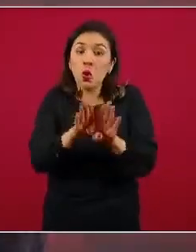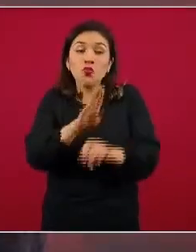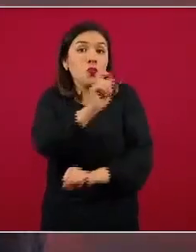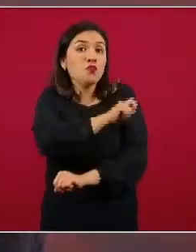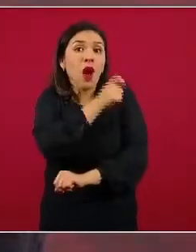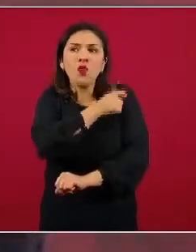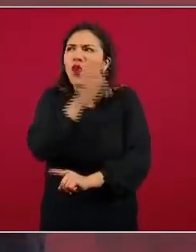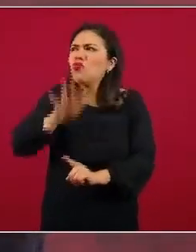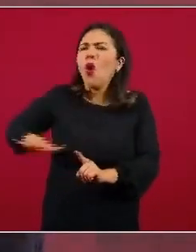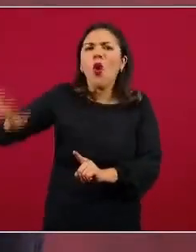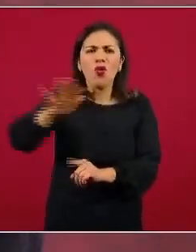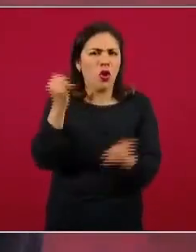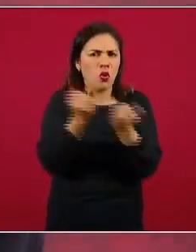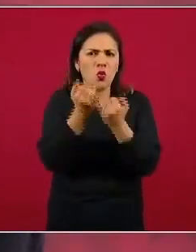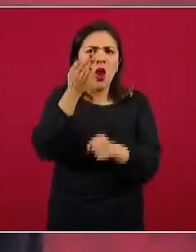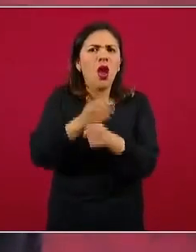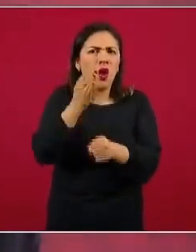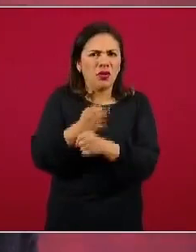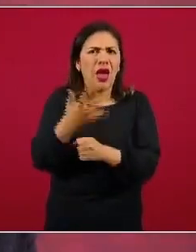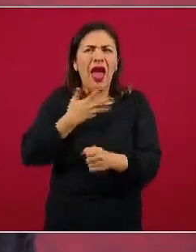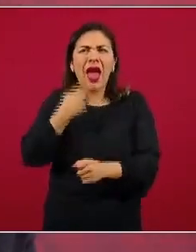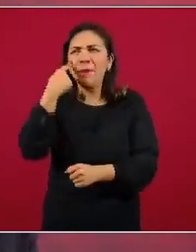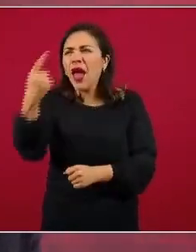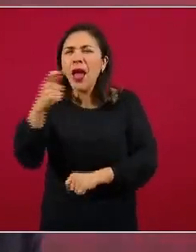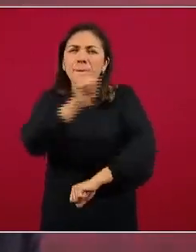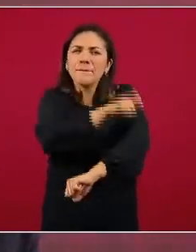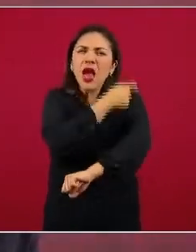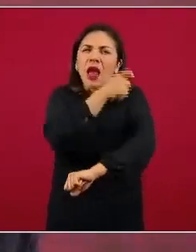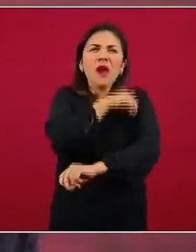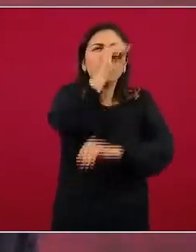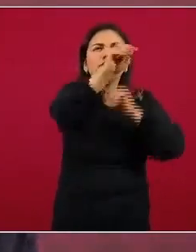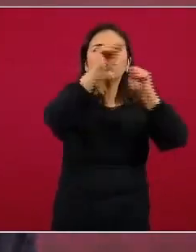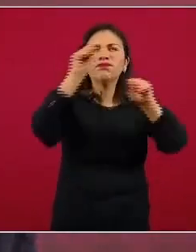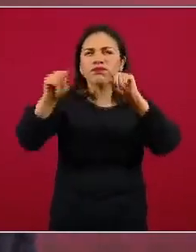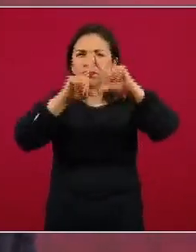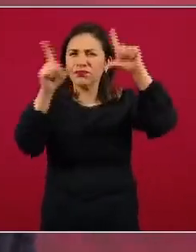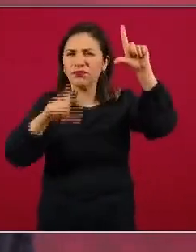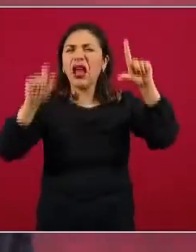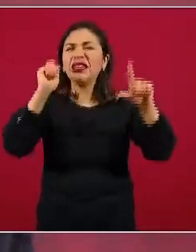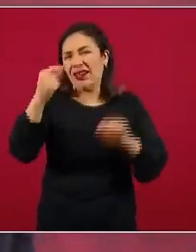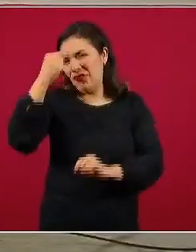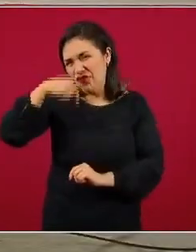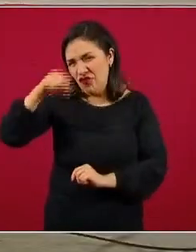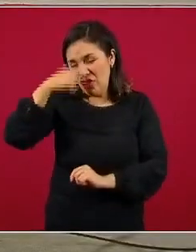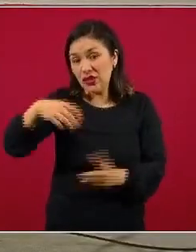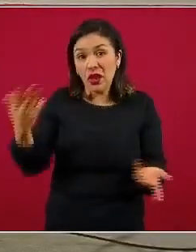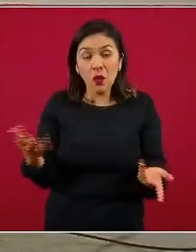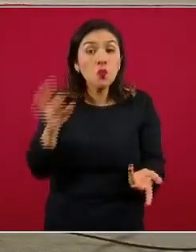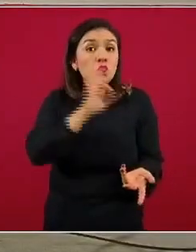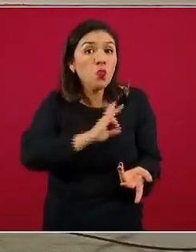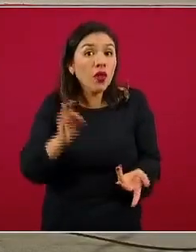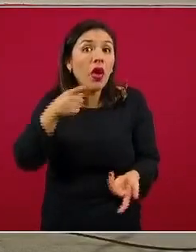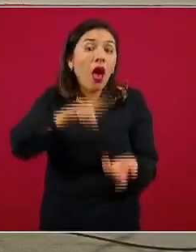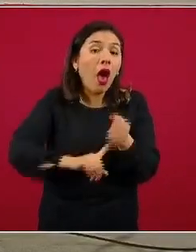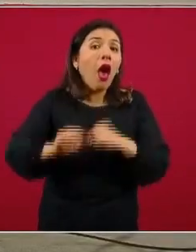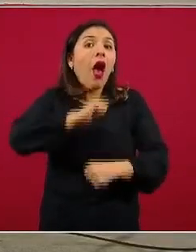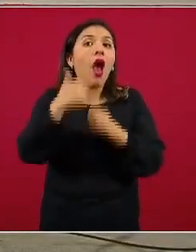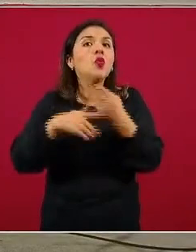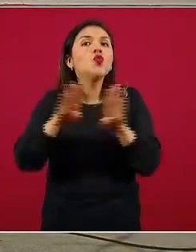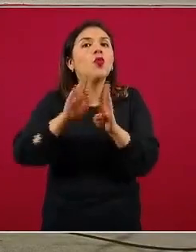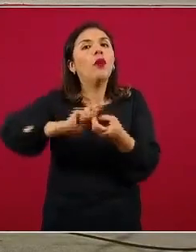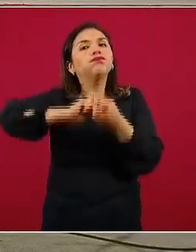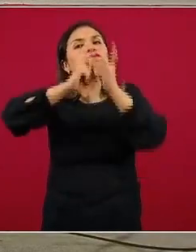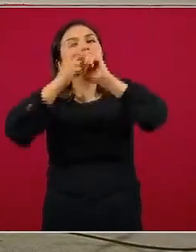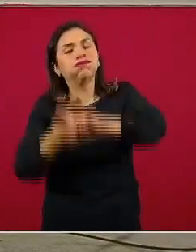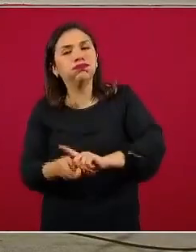incluida la que en este momento se está aplicando en todo el territorio nacional, que es la de influenza, puede tener ciertos efectos secundarios